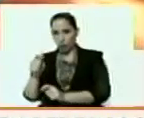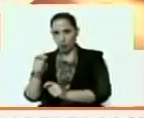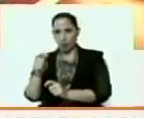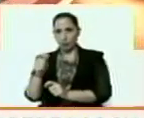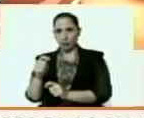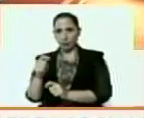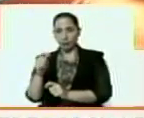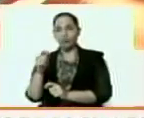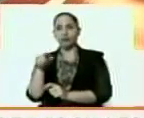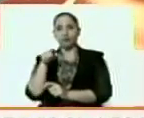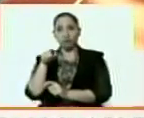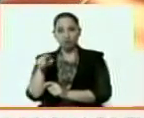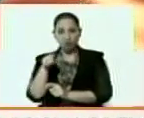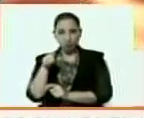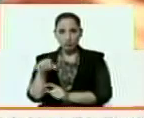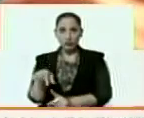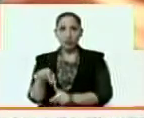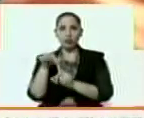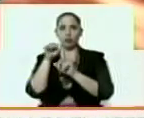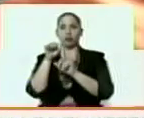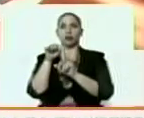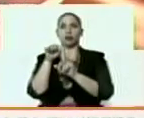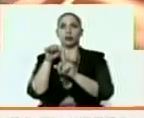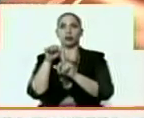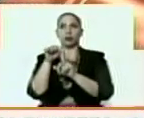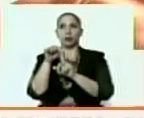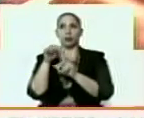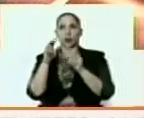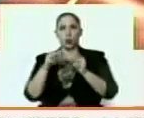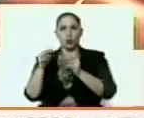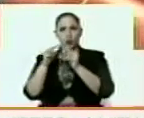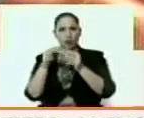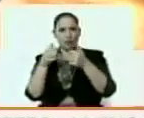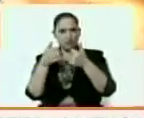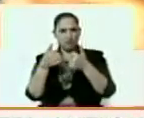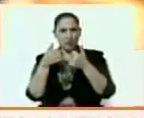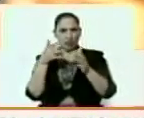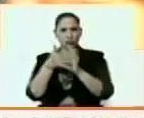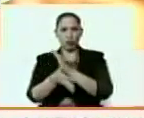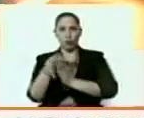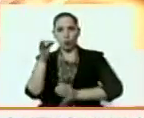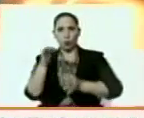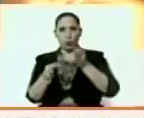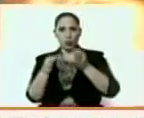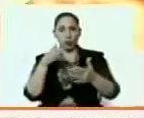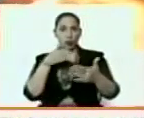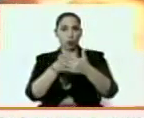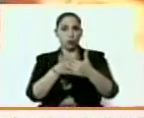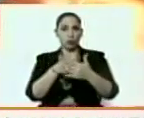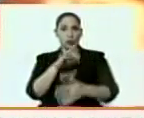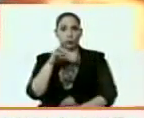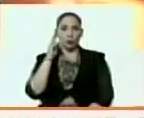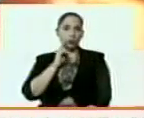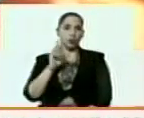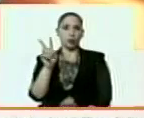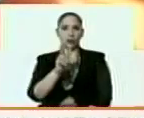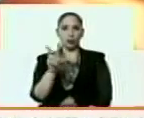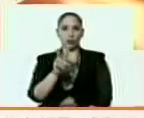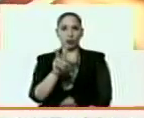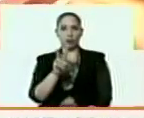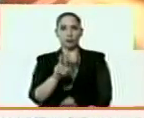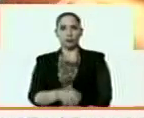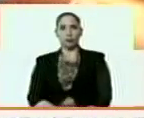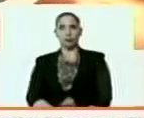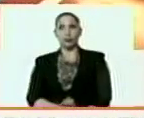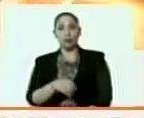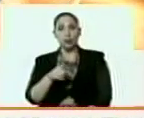justamente, y allí escogen a esta pieza que conocía muy bien los juicios. Claro. Contra la República Bolivariana de Venezuela, y por eso tú